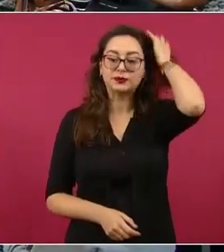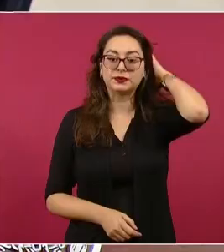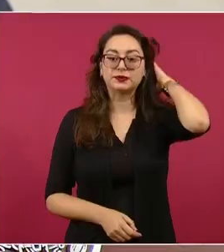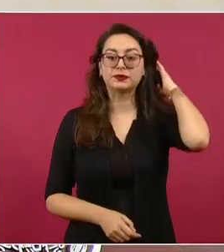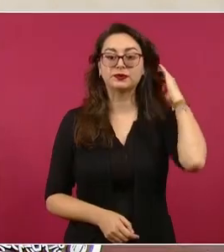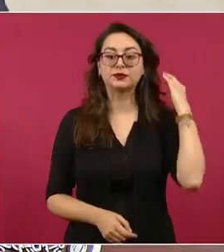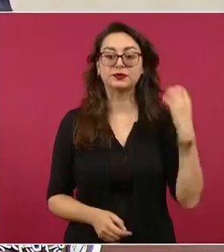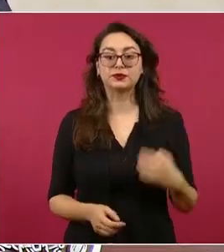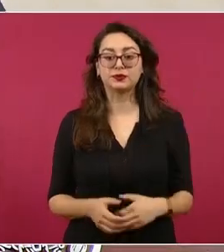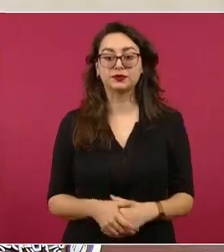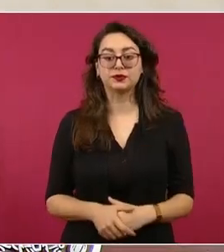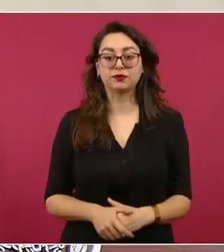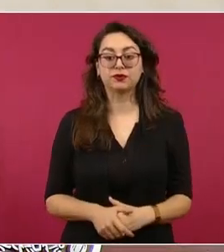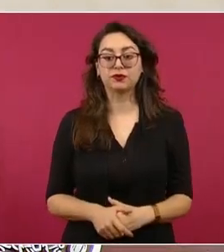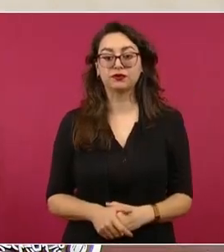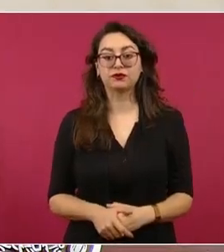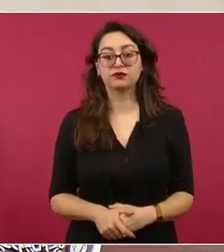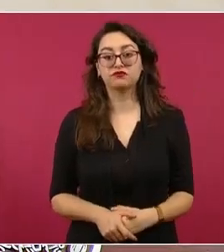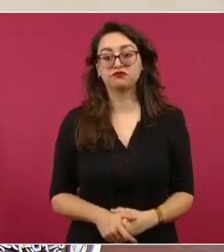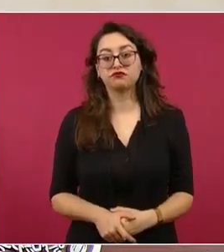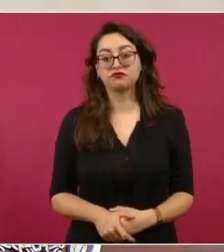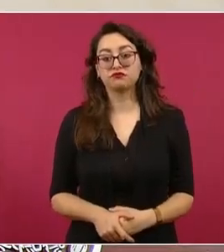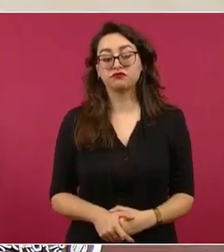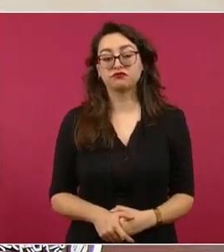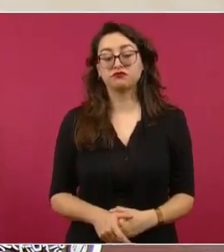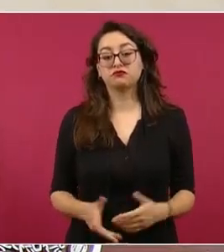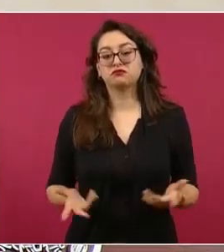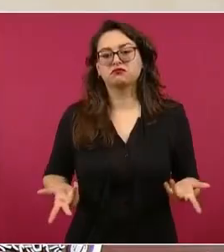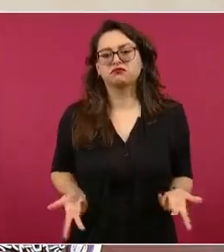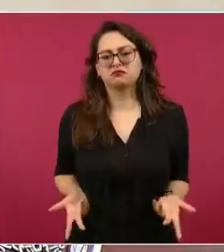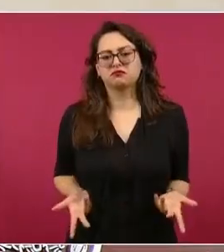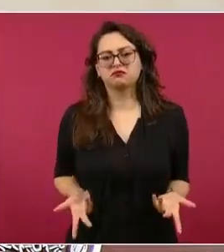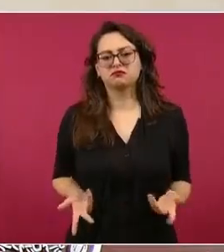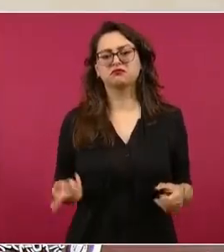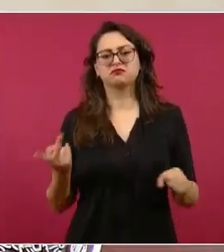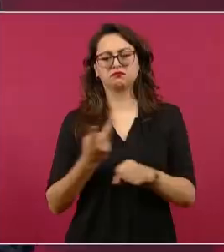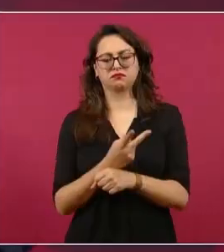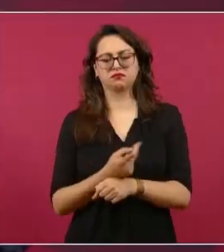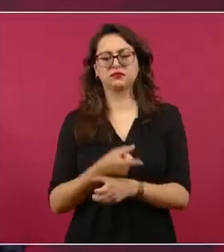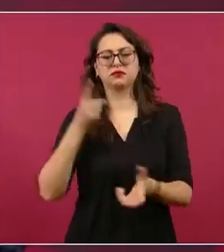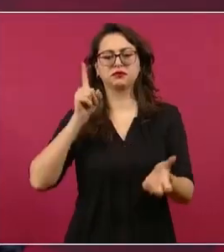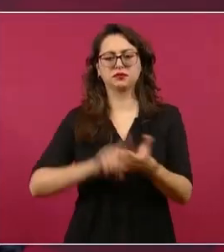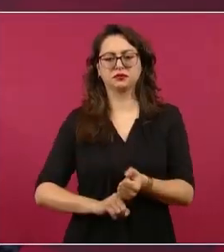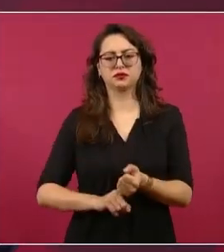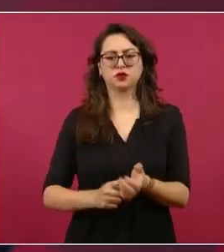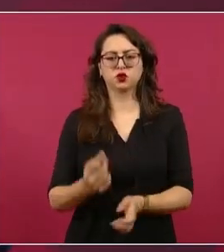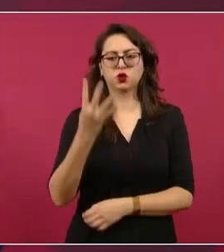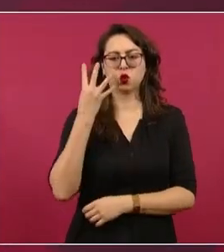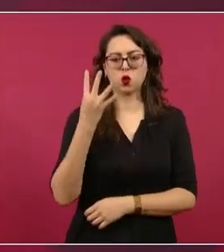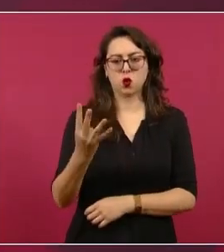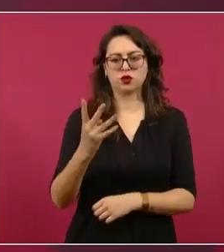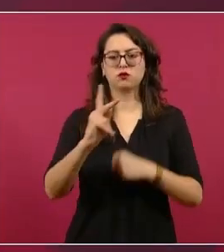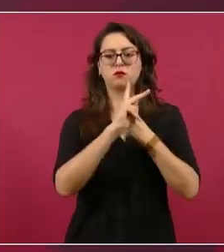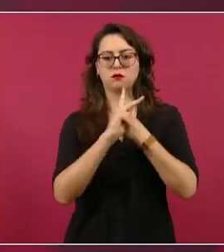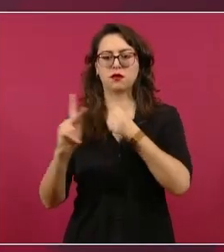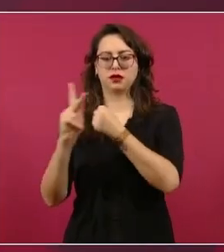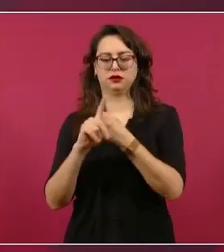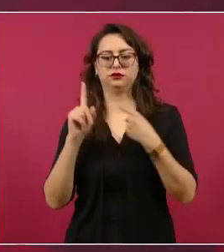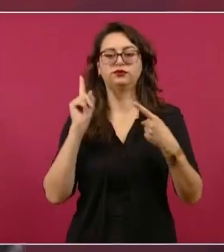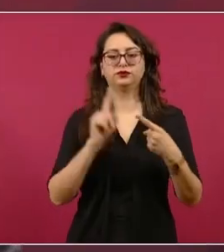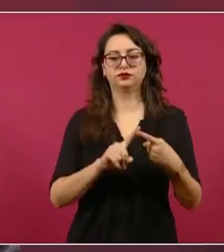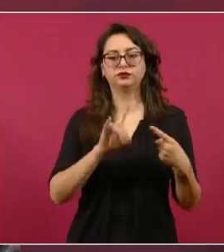No, esa fue la opinión también del presidente. Son 4 países. Es Chile,